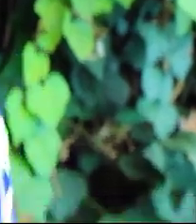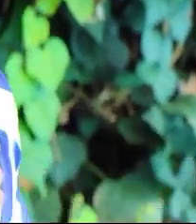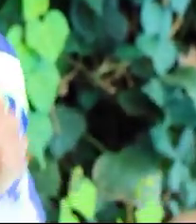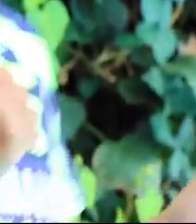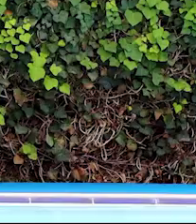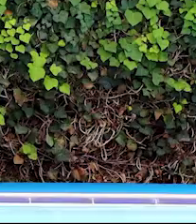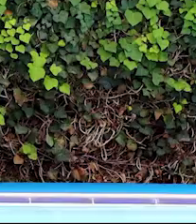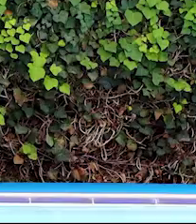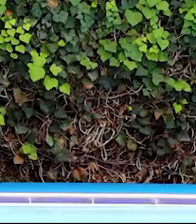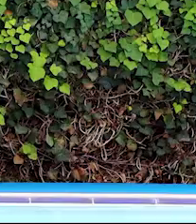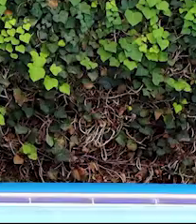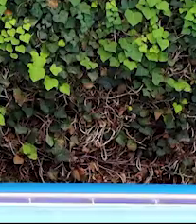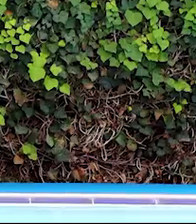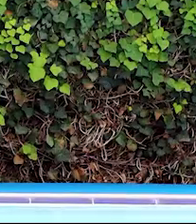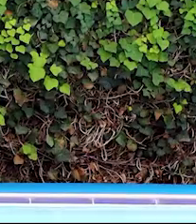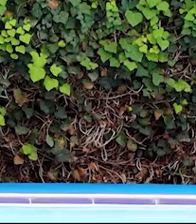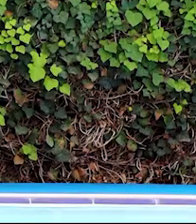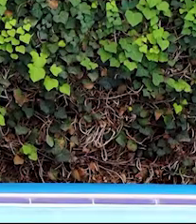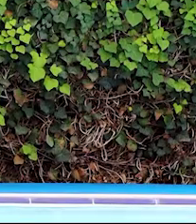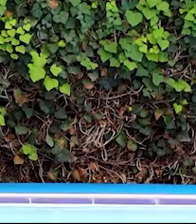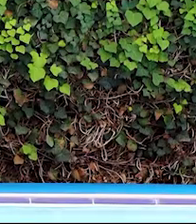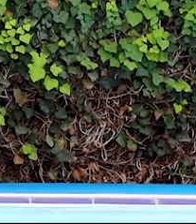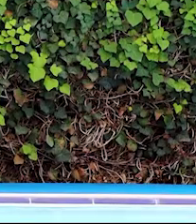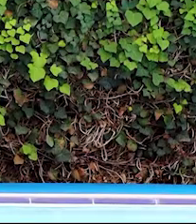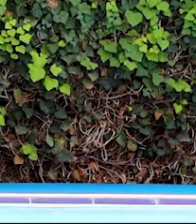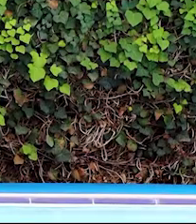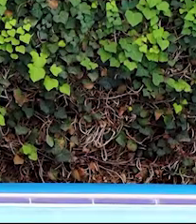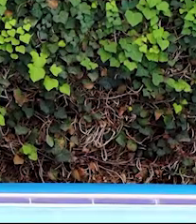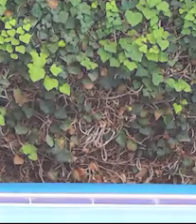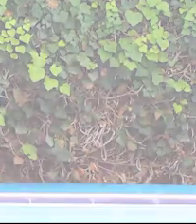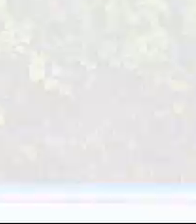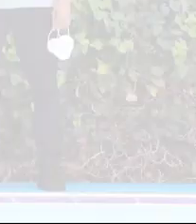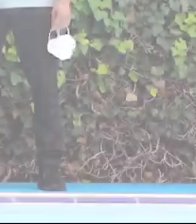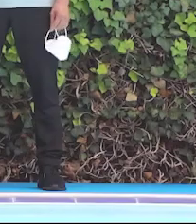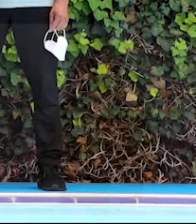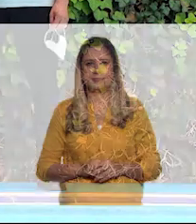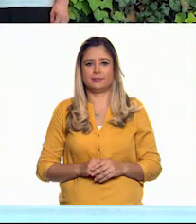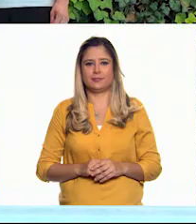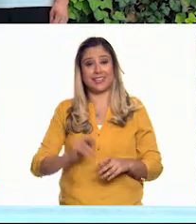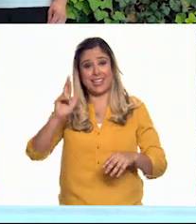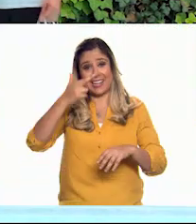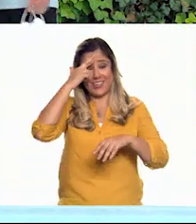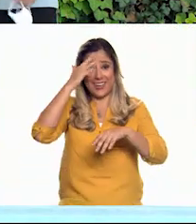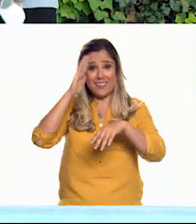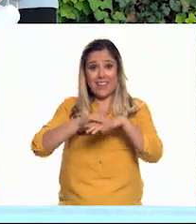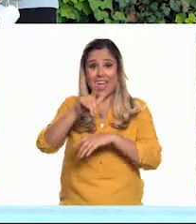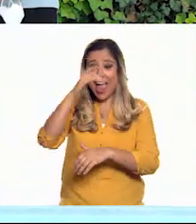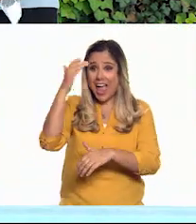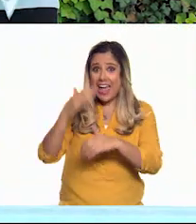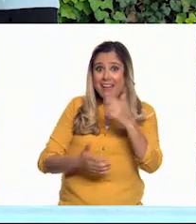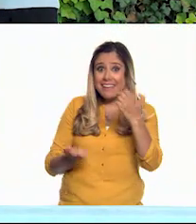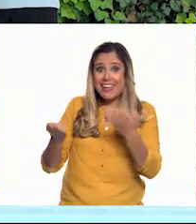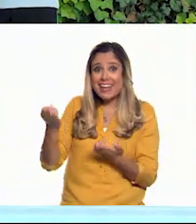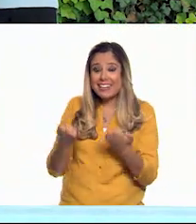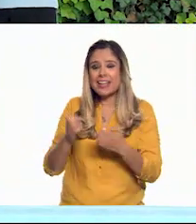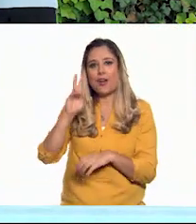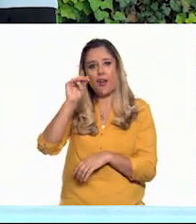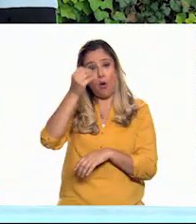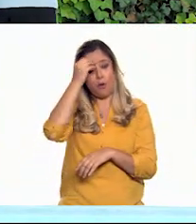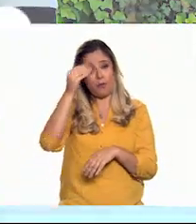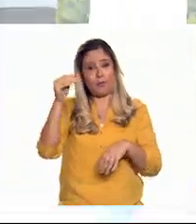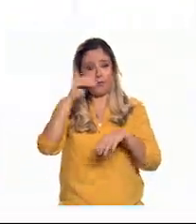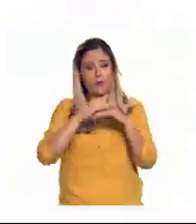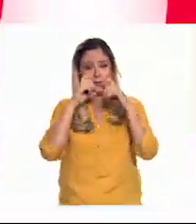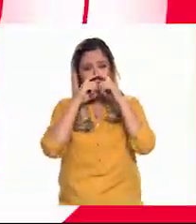eleva más la rodilla, muy bien, perfecto, así, más. Recuerda, al terminar la activación, no olvides